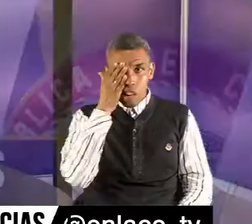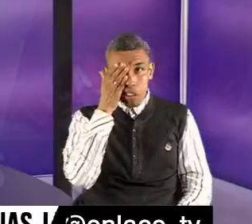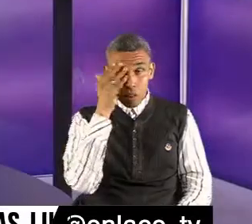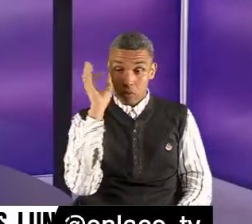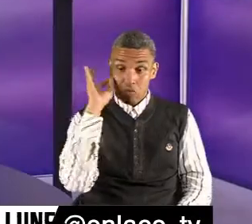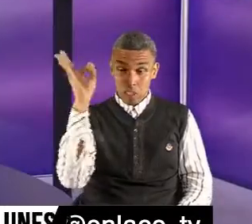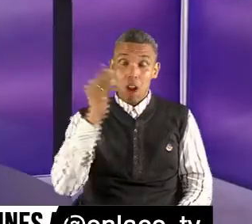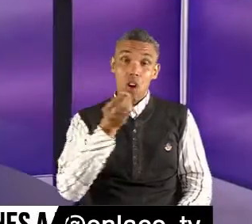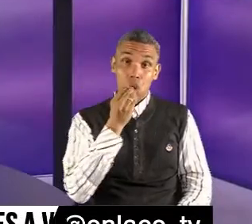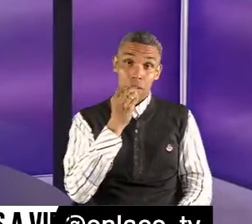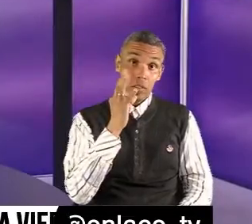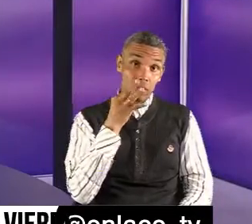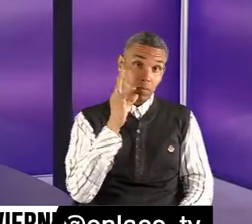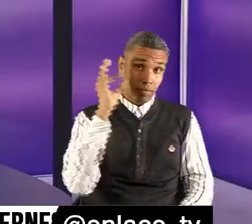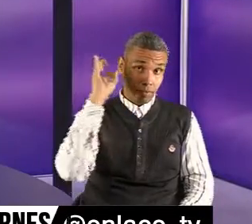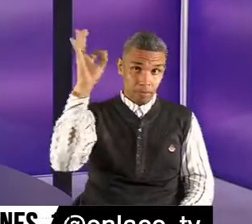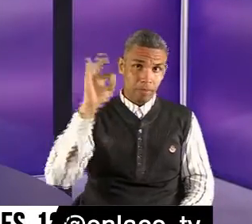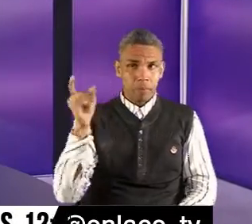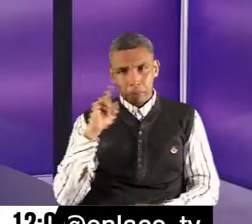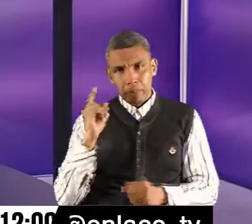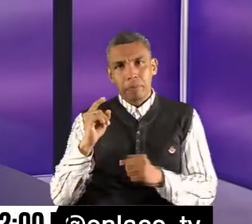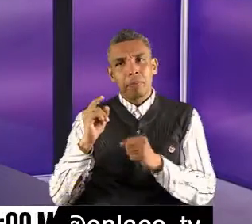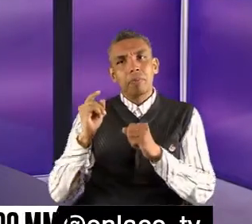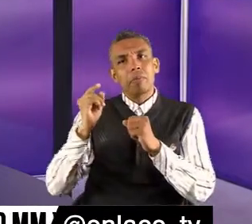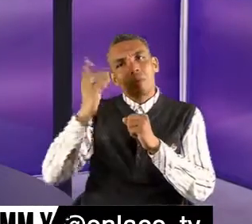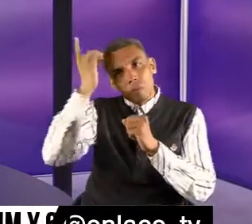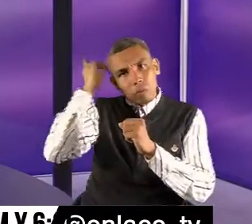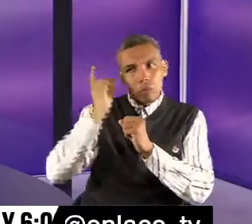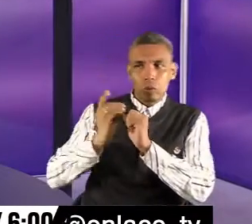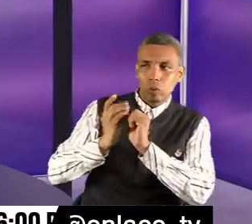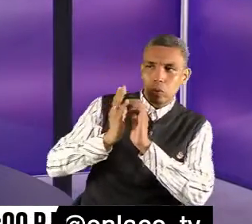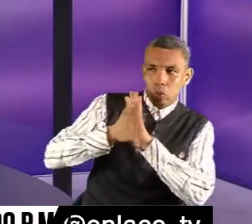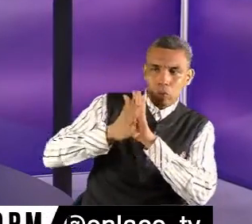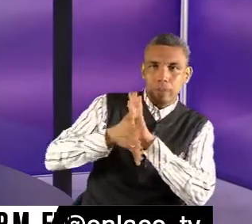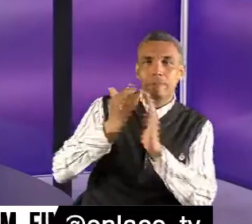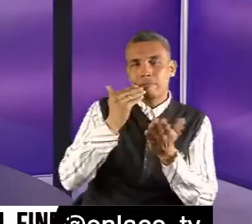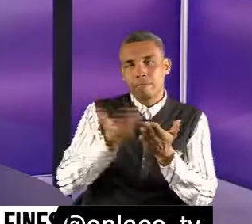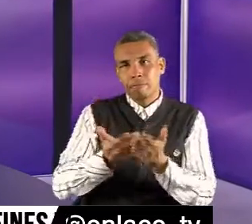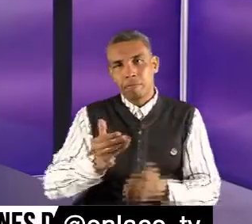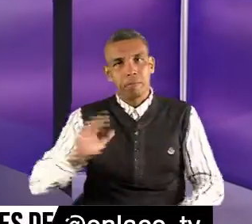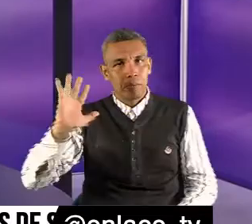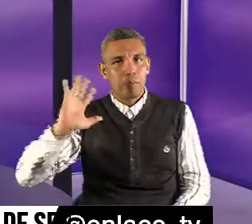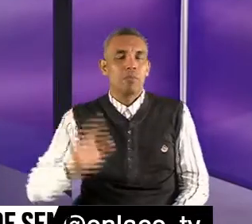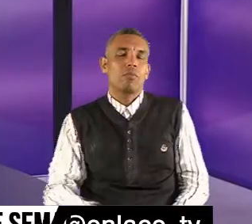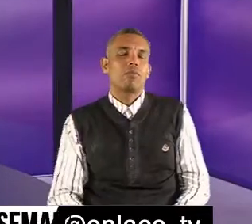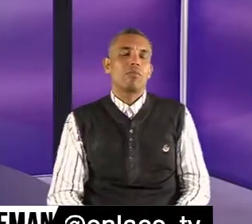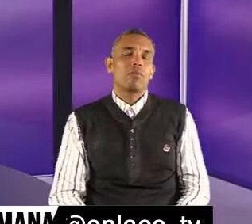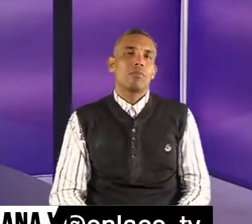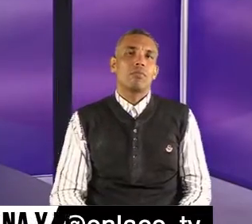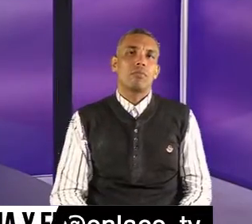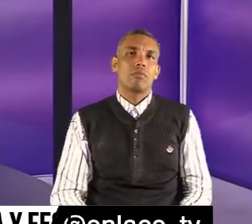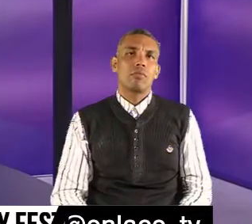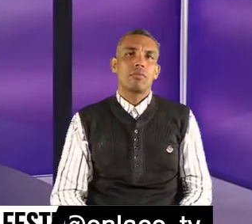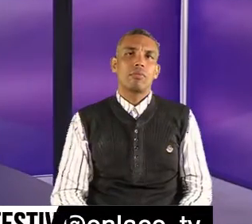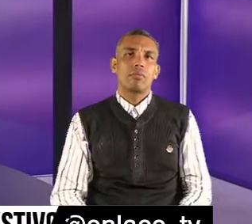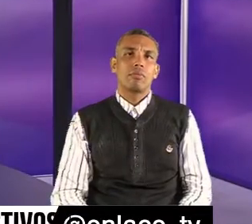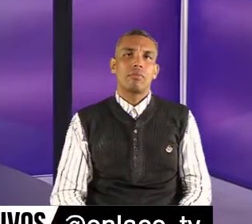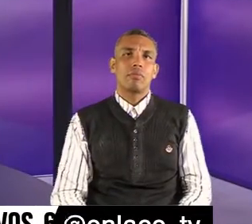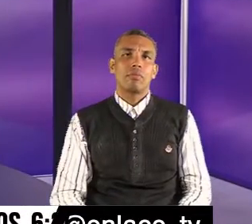que se genera desde la sala de juntas de la alcaldía. Continúen ustedes con más información desde el estudio. Muy buenas tardes.